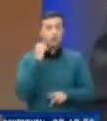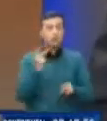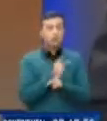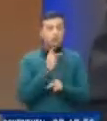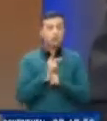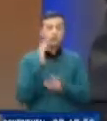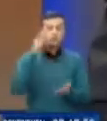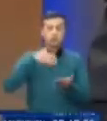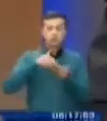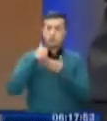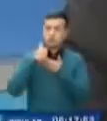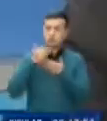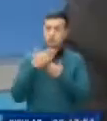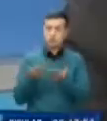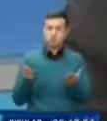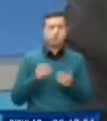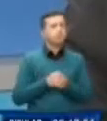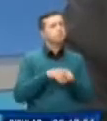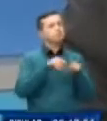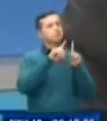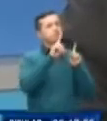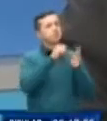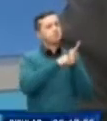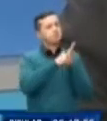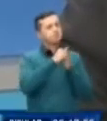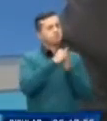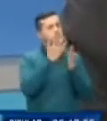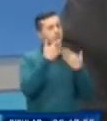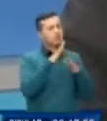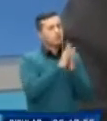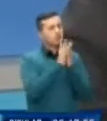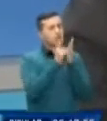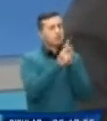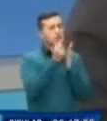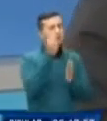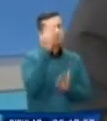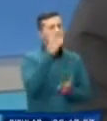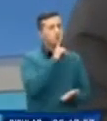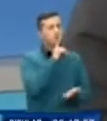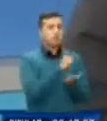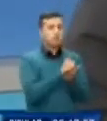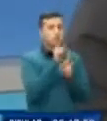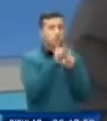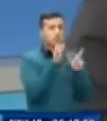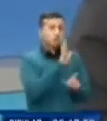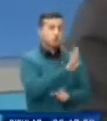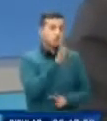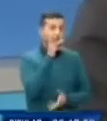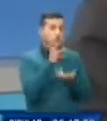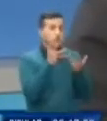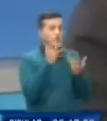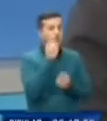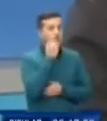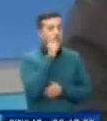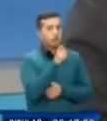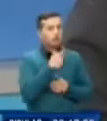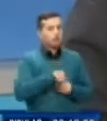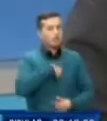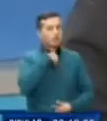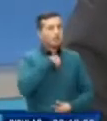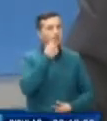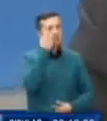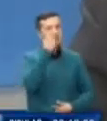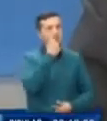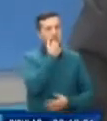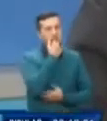permítame preguntarle sin el ministro si esto ya existía este libro van blanco que para los civiles puede ser algo novedoso este es un tema